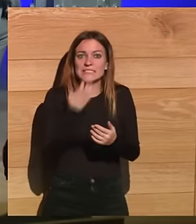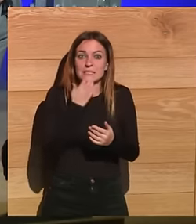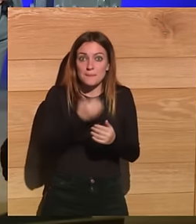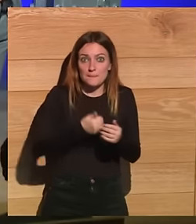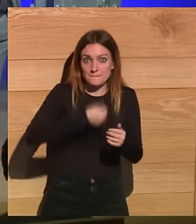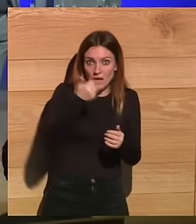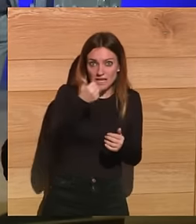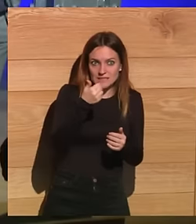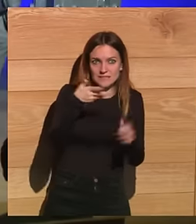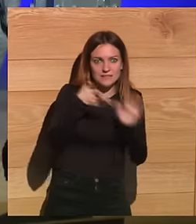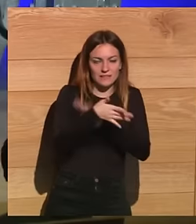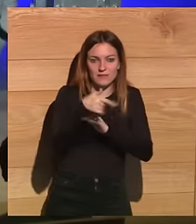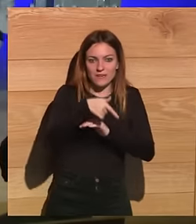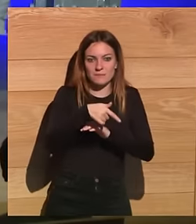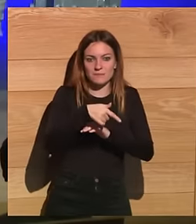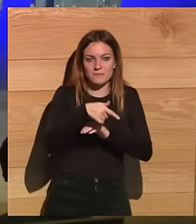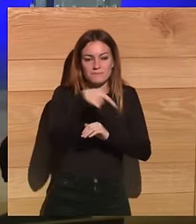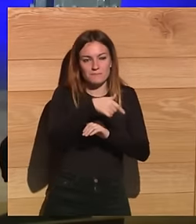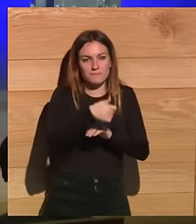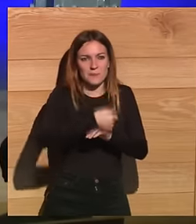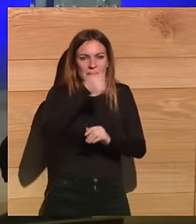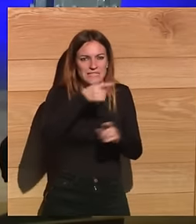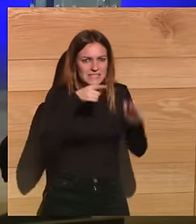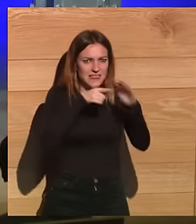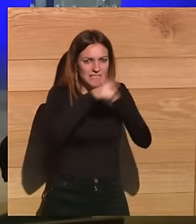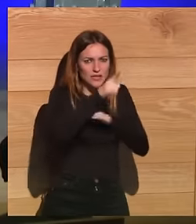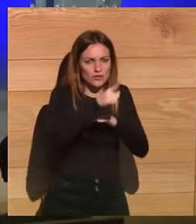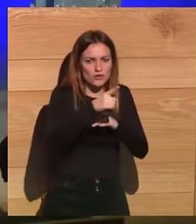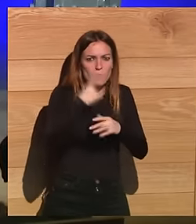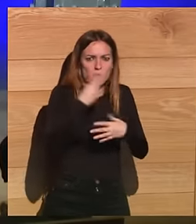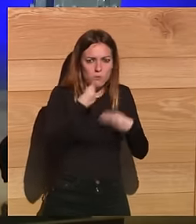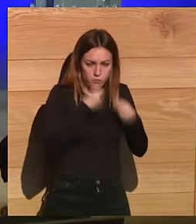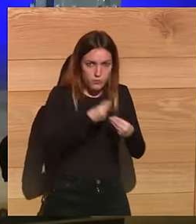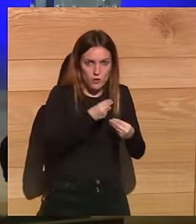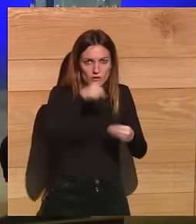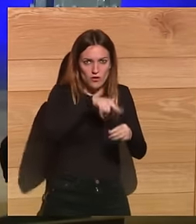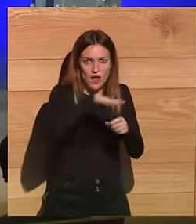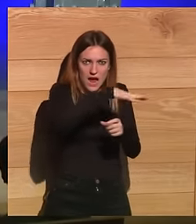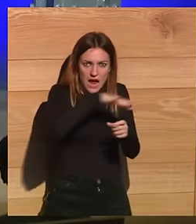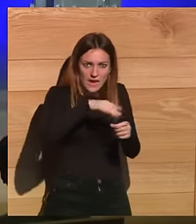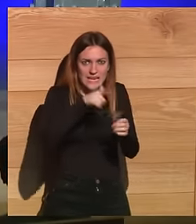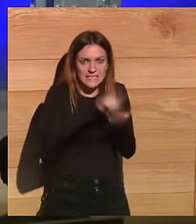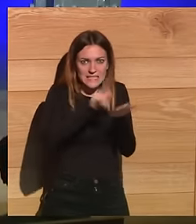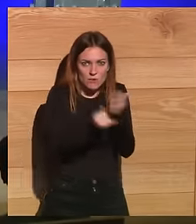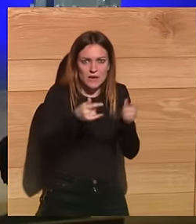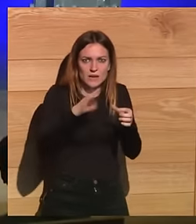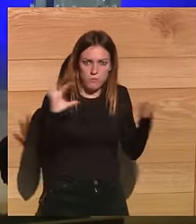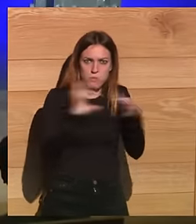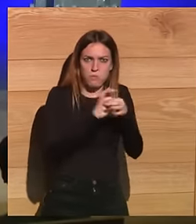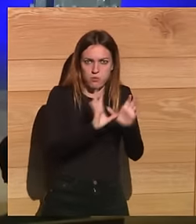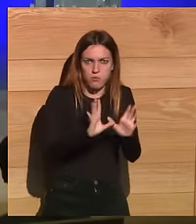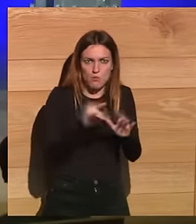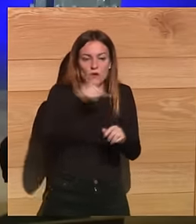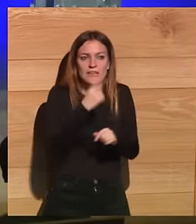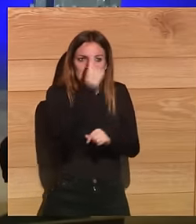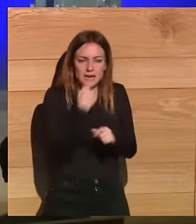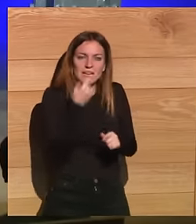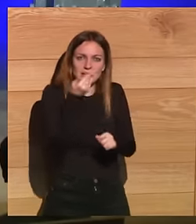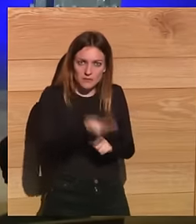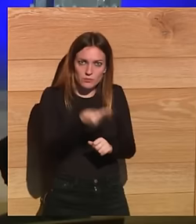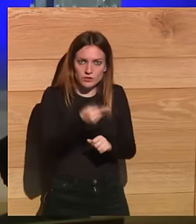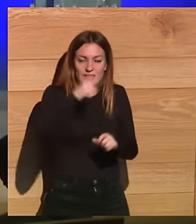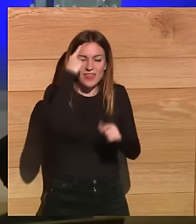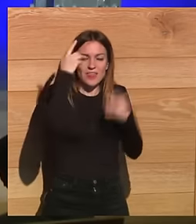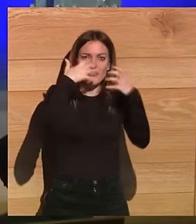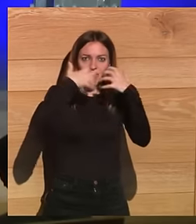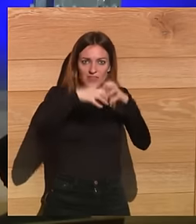más interacciones reciban, más vamos a ver un desarrollo sano de las áreas relacionadas con el lenguaje. Creo que es una imagen bastante importante. El